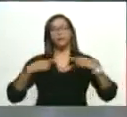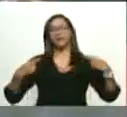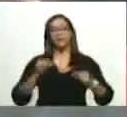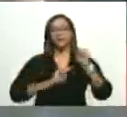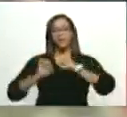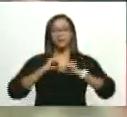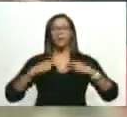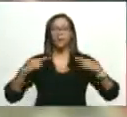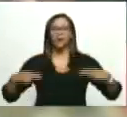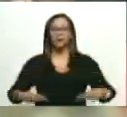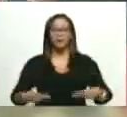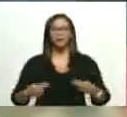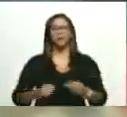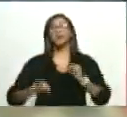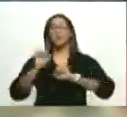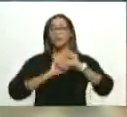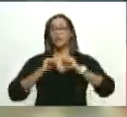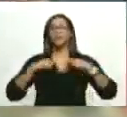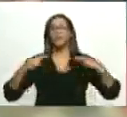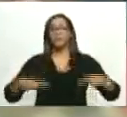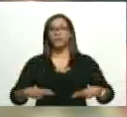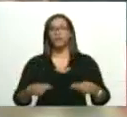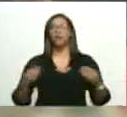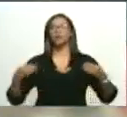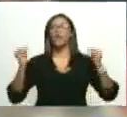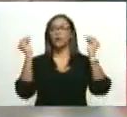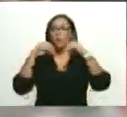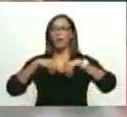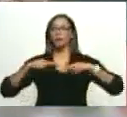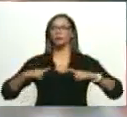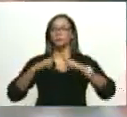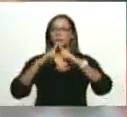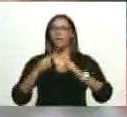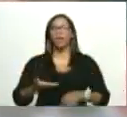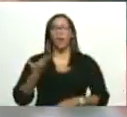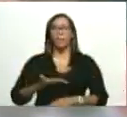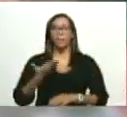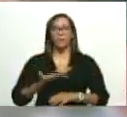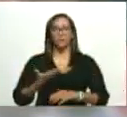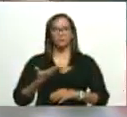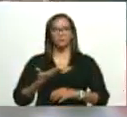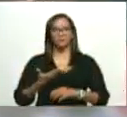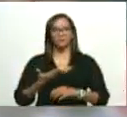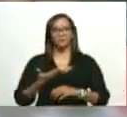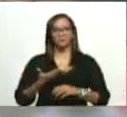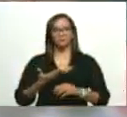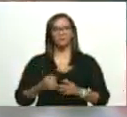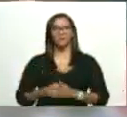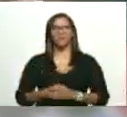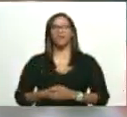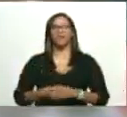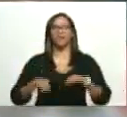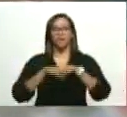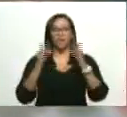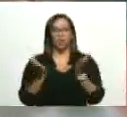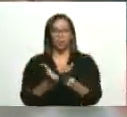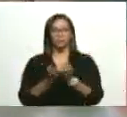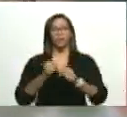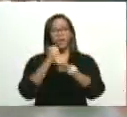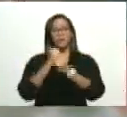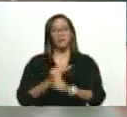de los intelectuales en Defensa de la Humanidad. Es una cita importante de distintas expresiones alrededor del mundo.